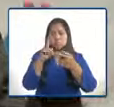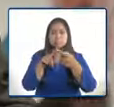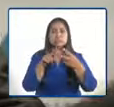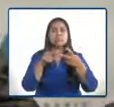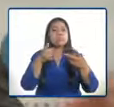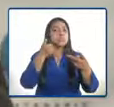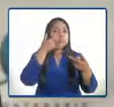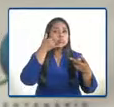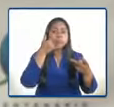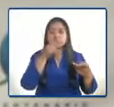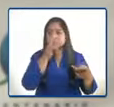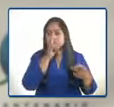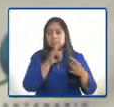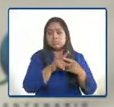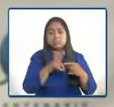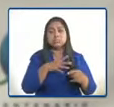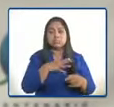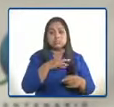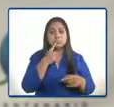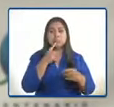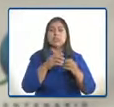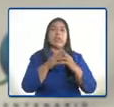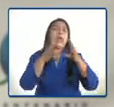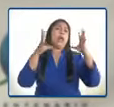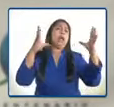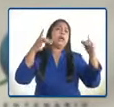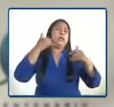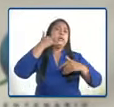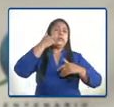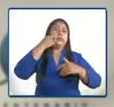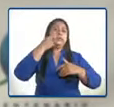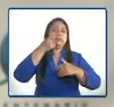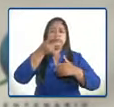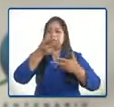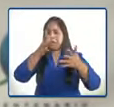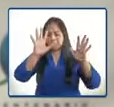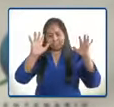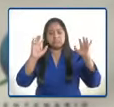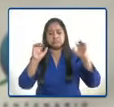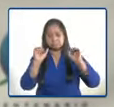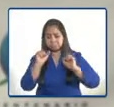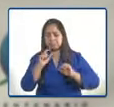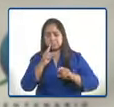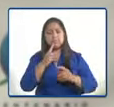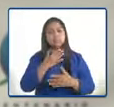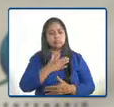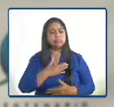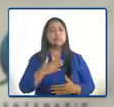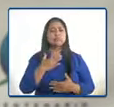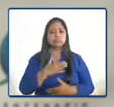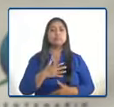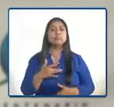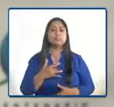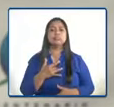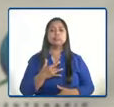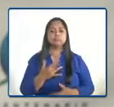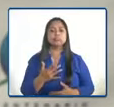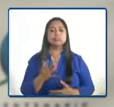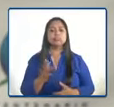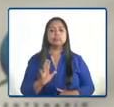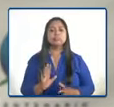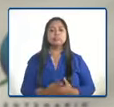teléfonos, el teléfono que está en gran número para poderlo decir, y eso es una de las grandes satisfacciones que sentimos, que